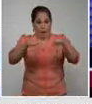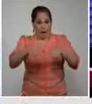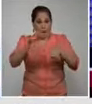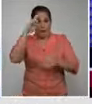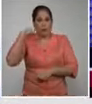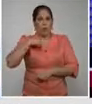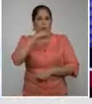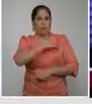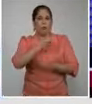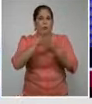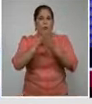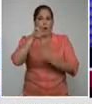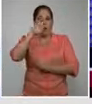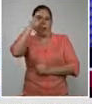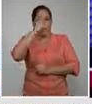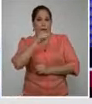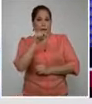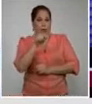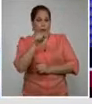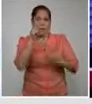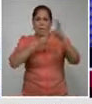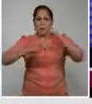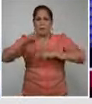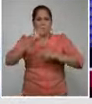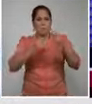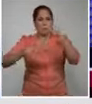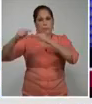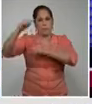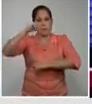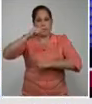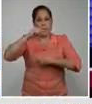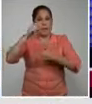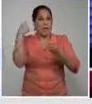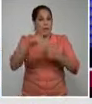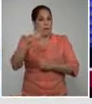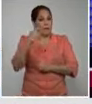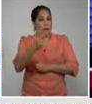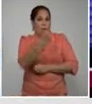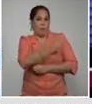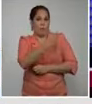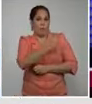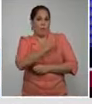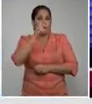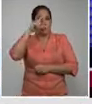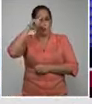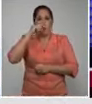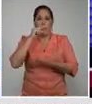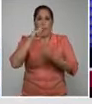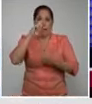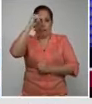doctora María Eugenia Toledo, quien es investigadora principal de los ensayos clínicos del candidato vacunal cubano